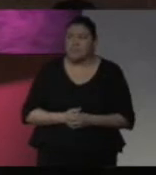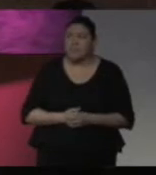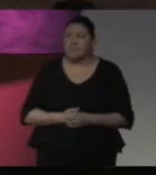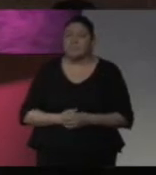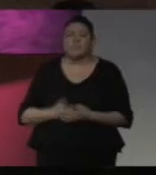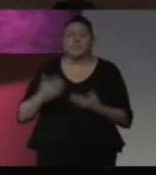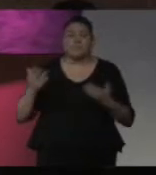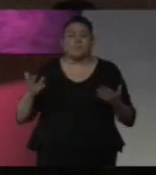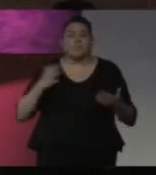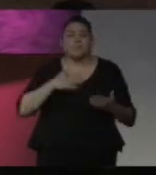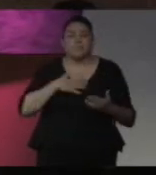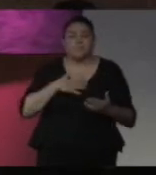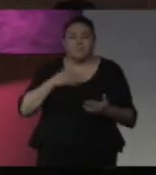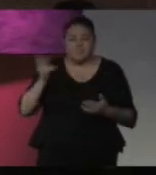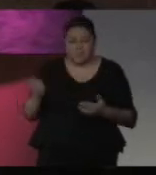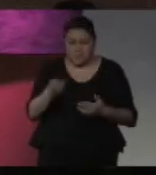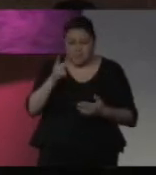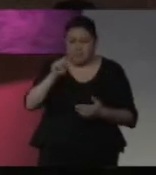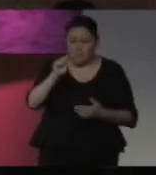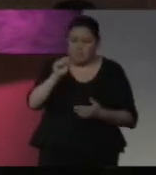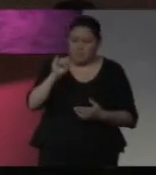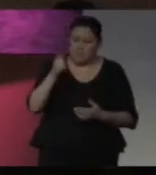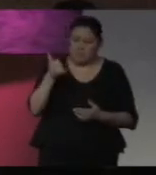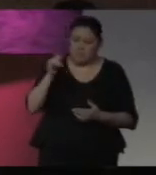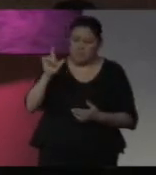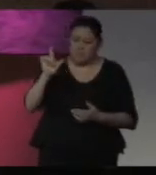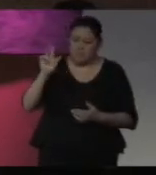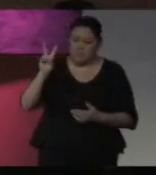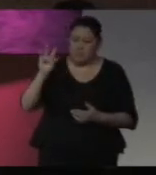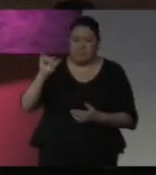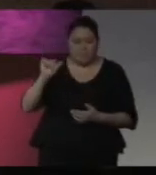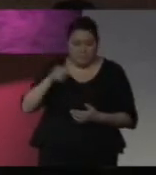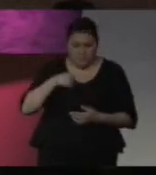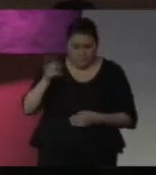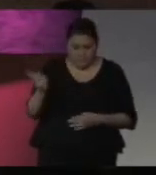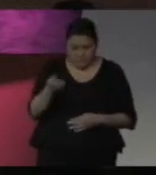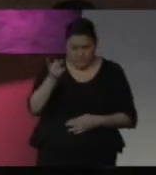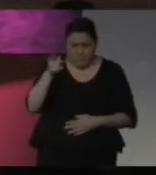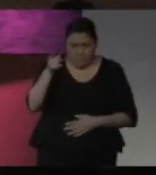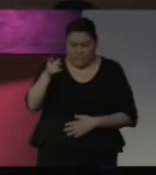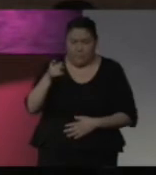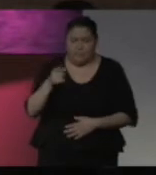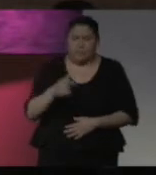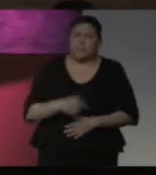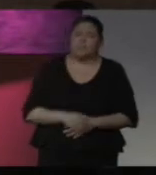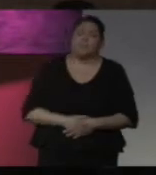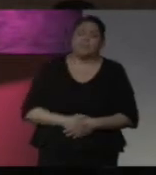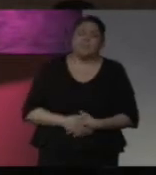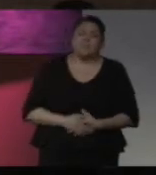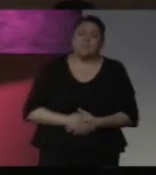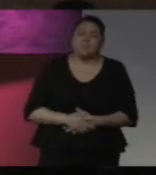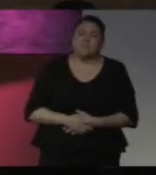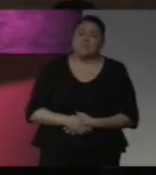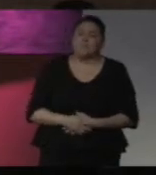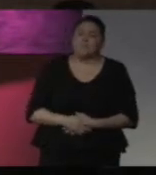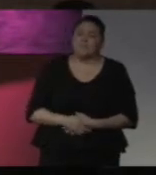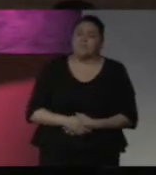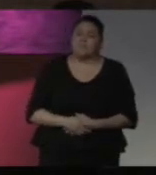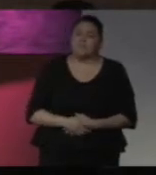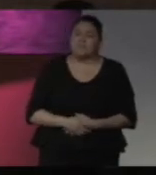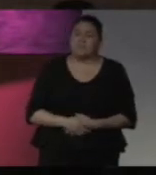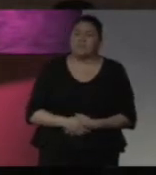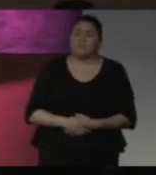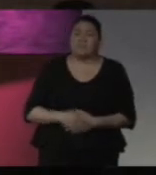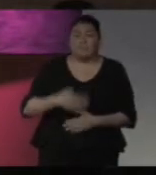Esta es, bueno, una pregunta para la doctora Silvia Márquez. Marcos, ¿cómo entender o cómo contagiar, ¿no?,